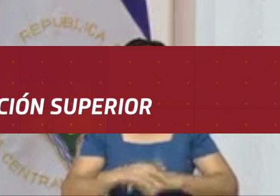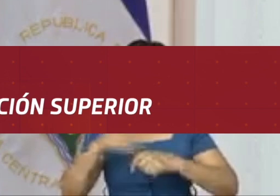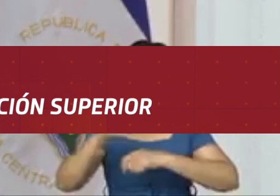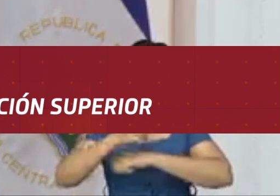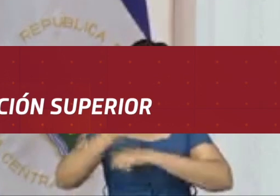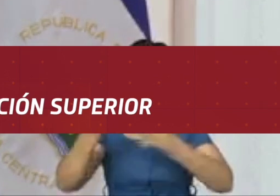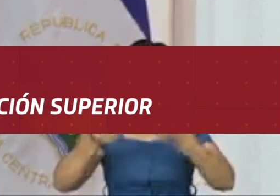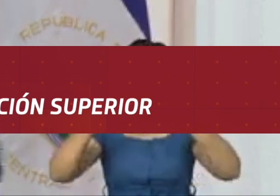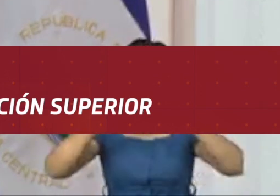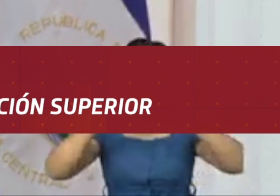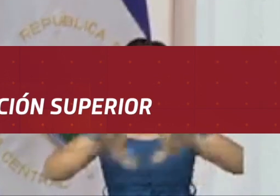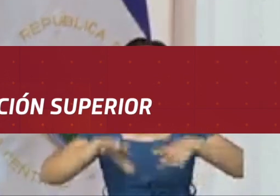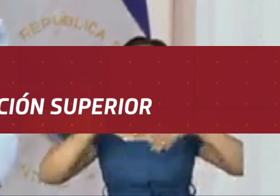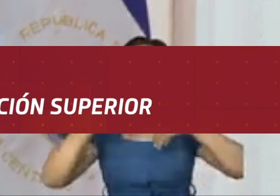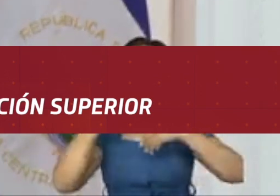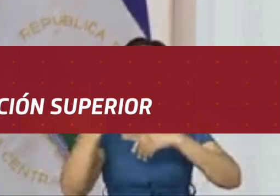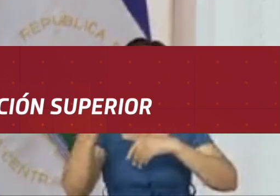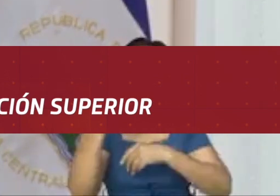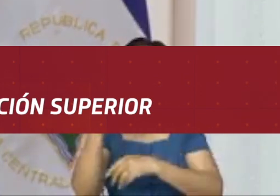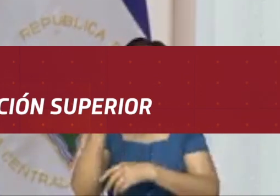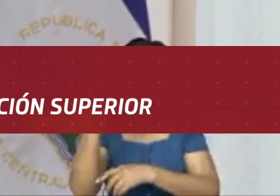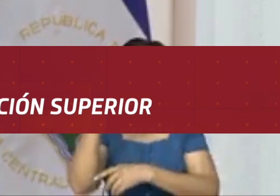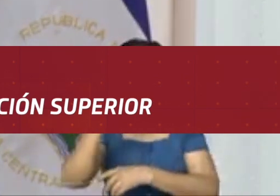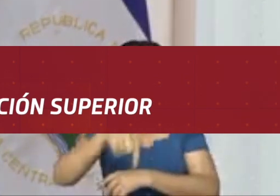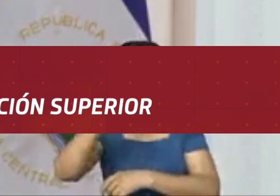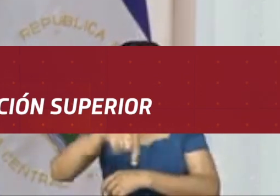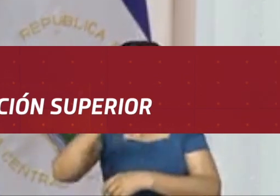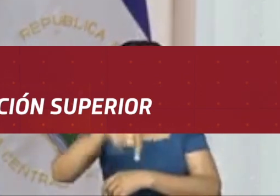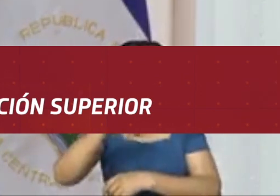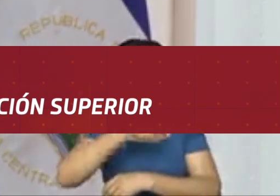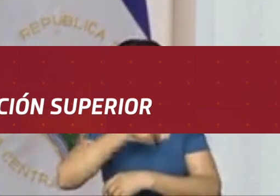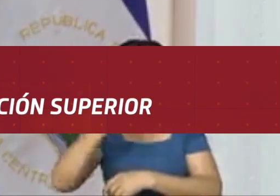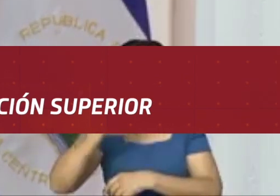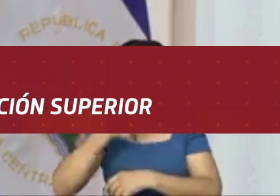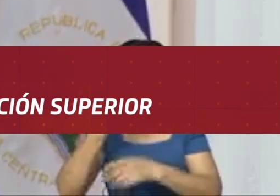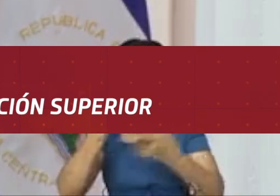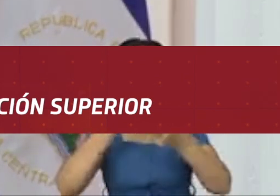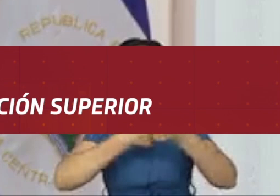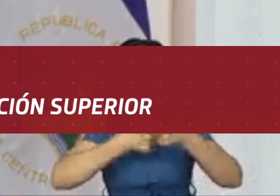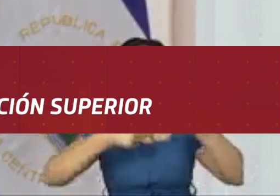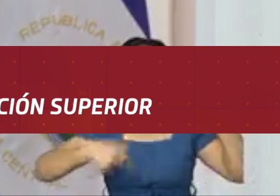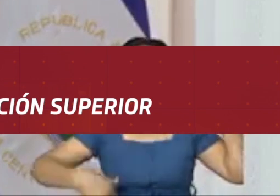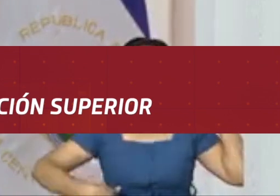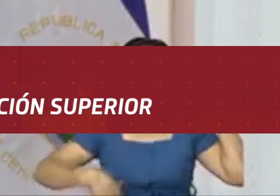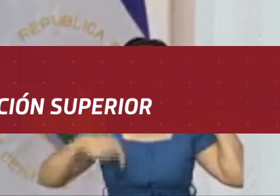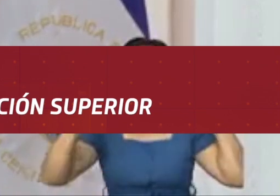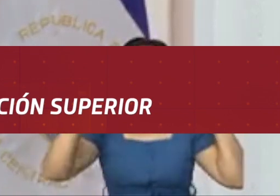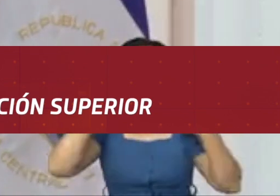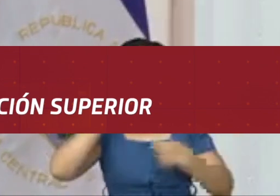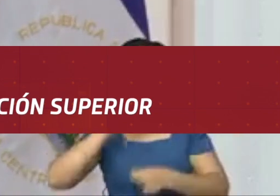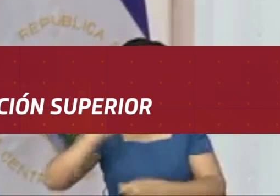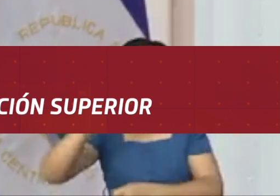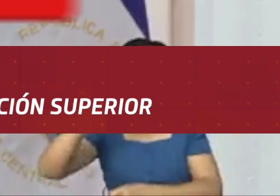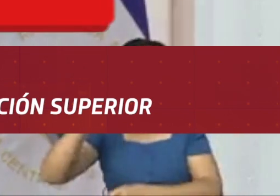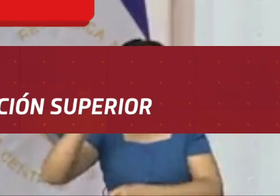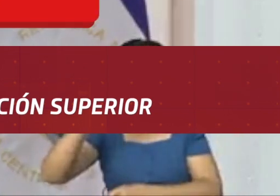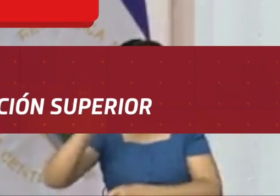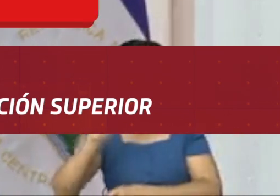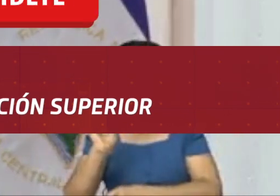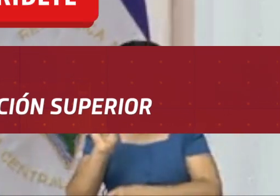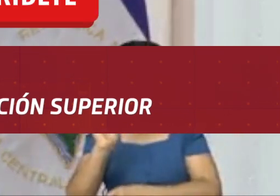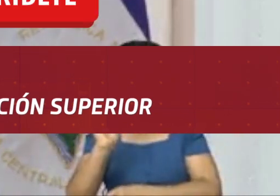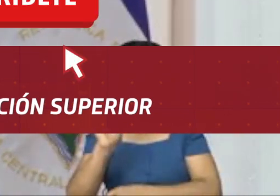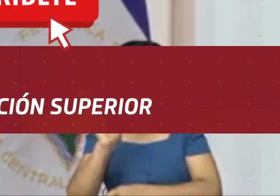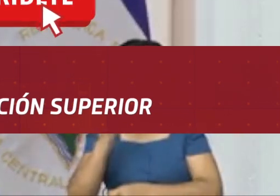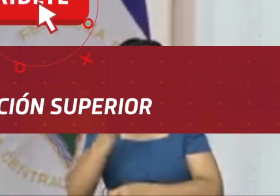aprobó claramente es decir aquí para para ser presidente del cnu como que si